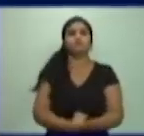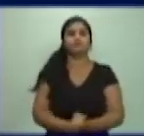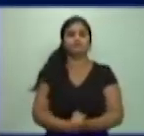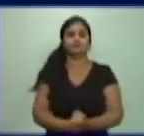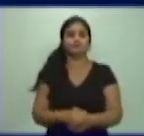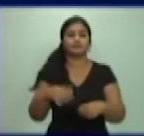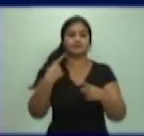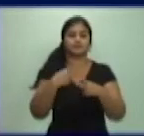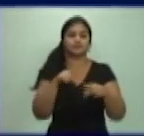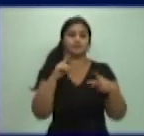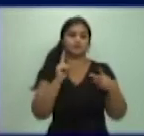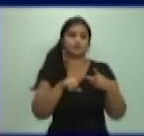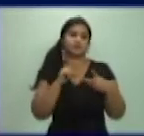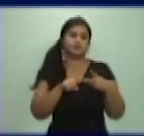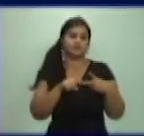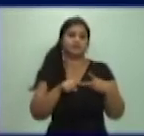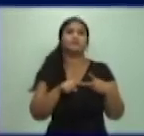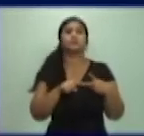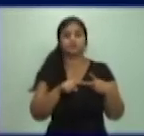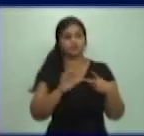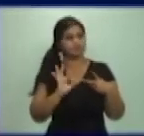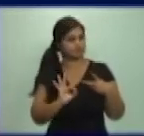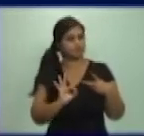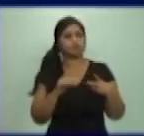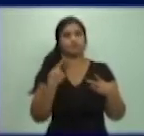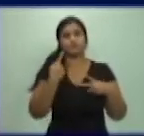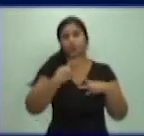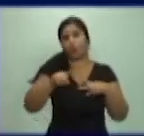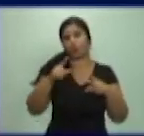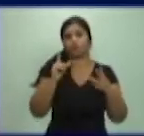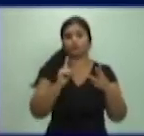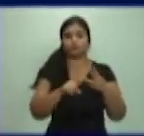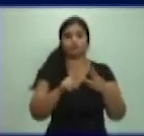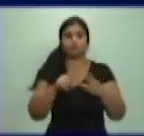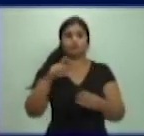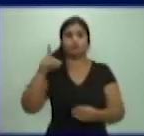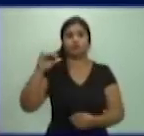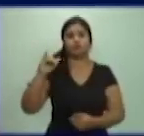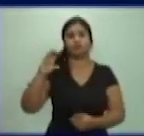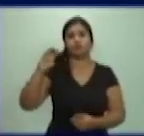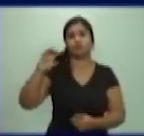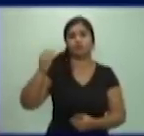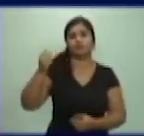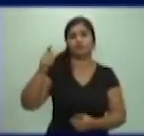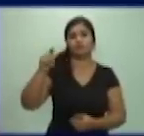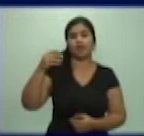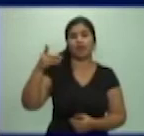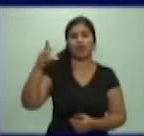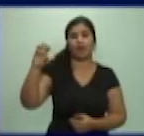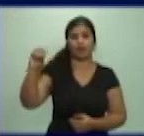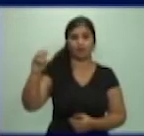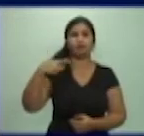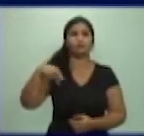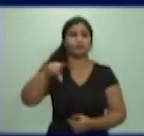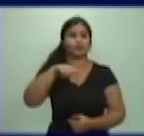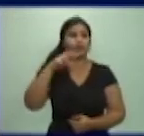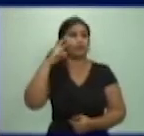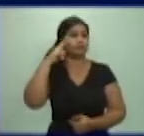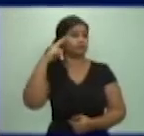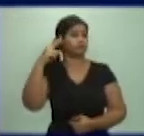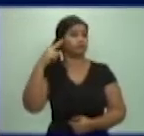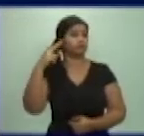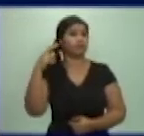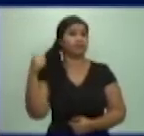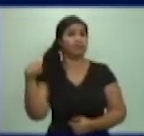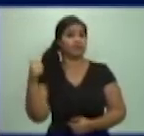completar con grafemas y el dictado. Cualquiera de estos tres ejercicios, usted es un alumno de 10º grado y